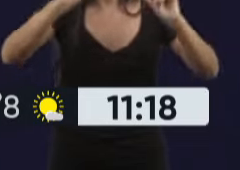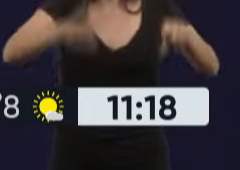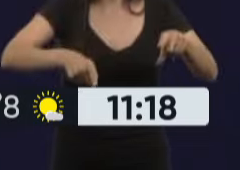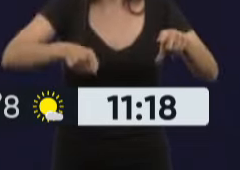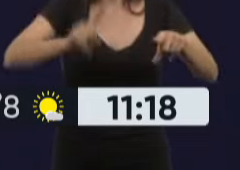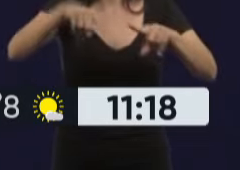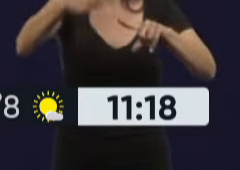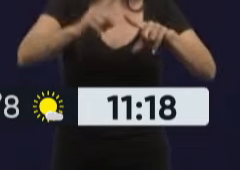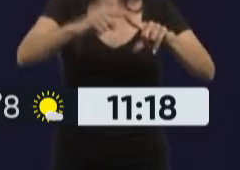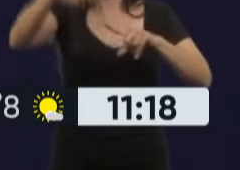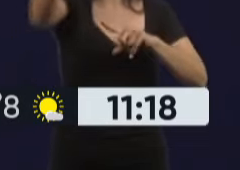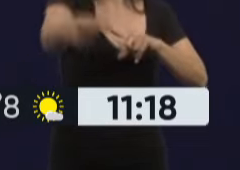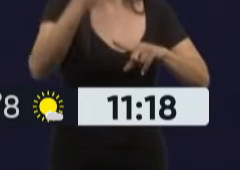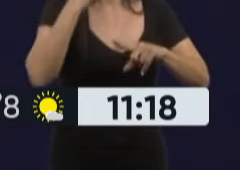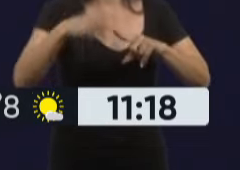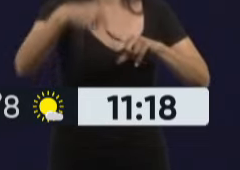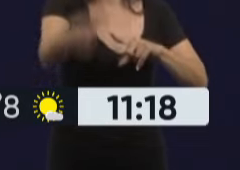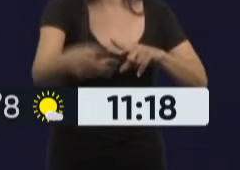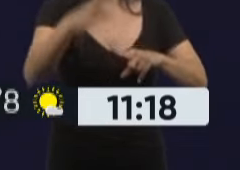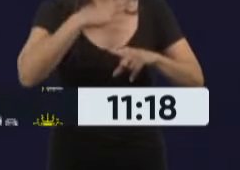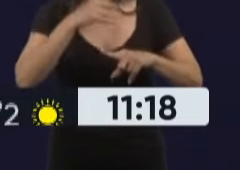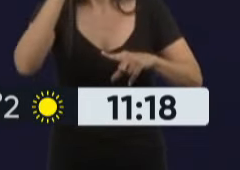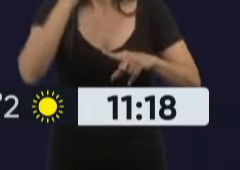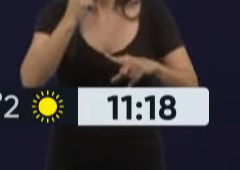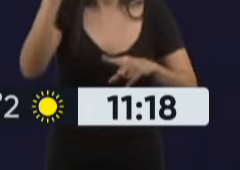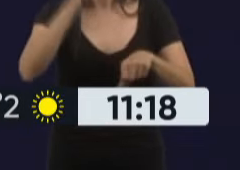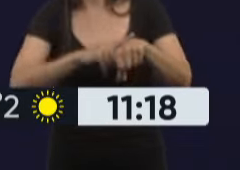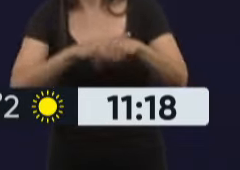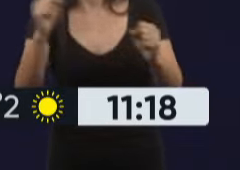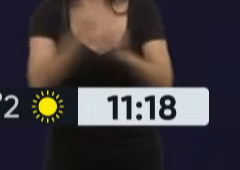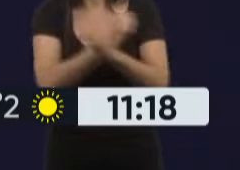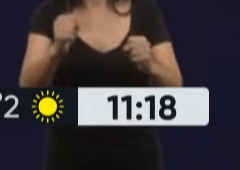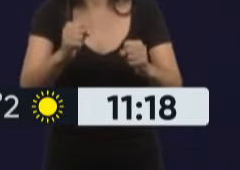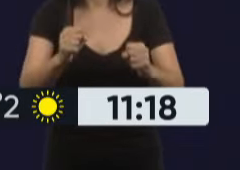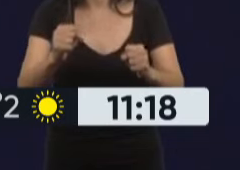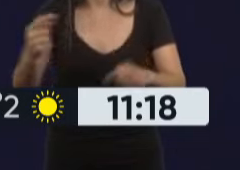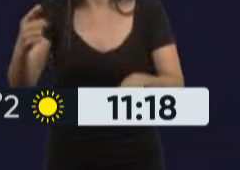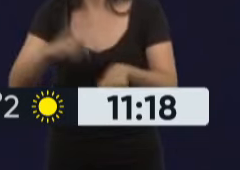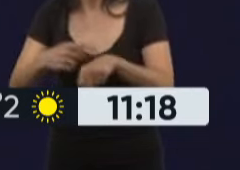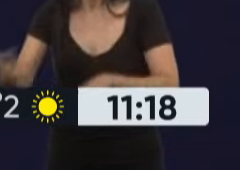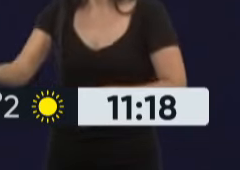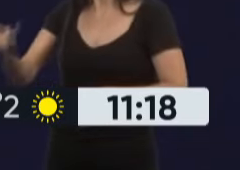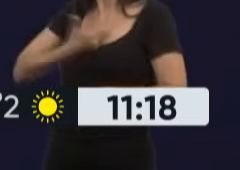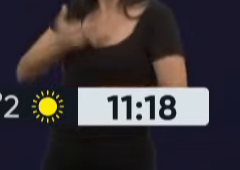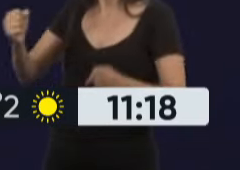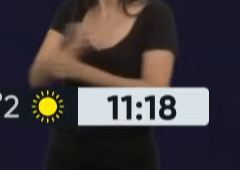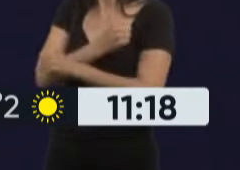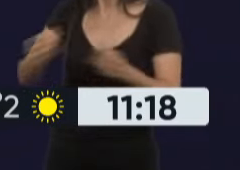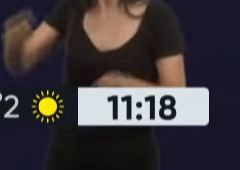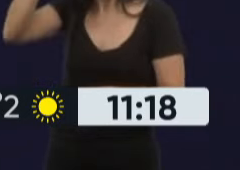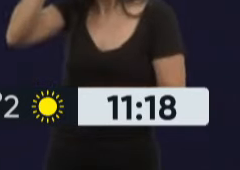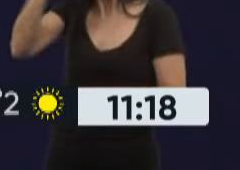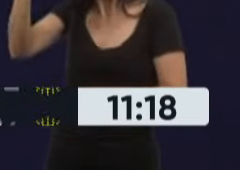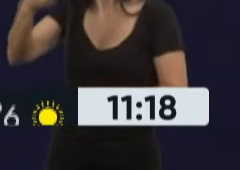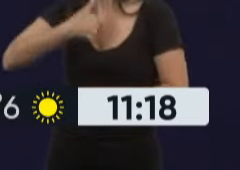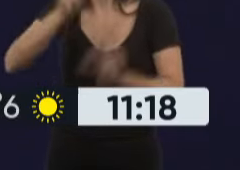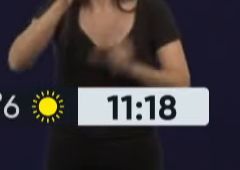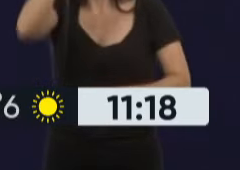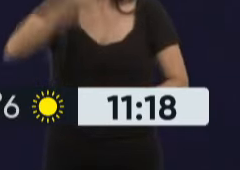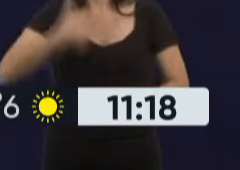pasado mañana no estaba definido el día tampoco así que después se los se lo cuando tenga la confirmación oficial se las se